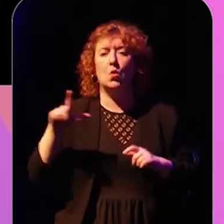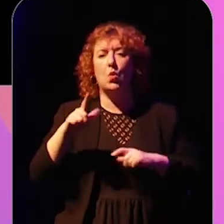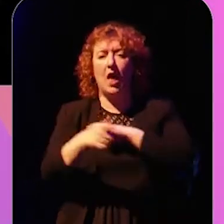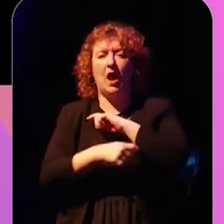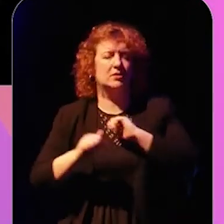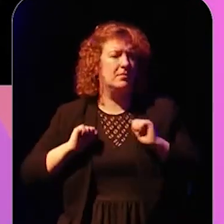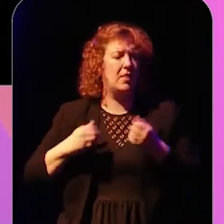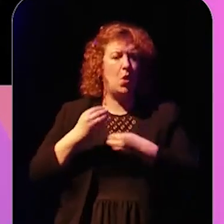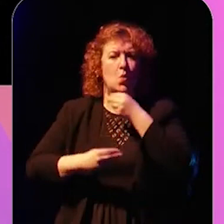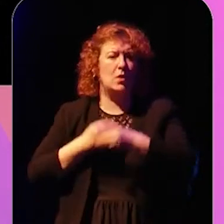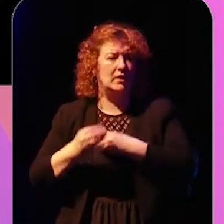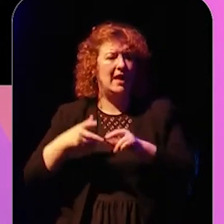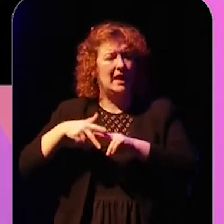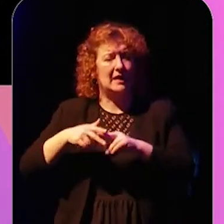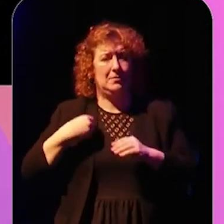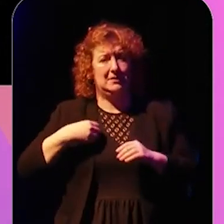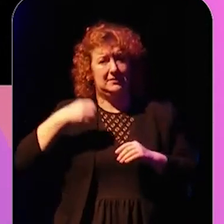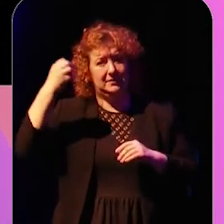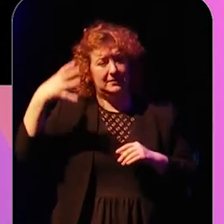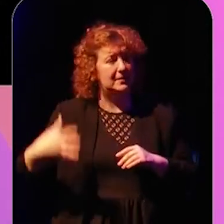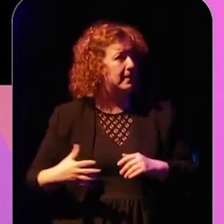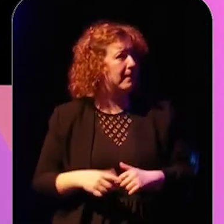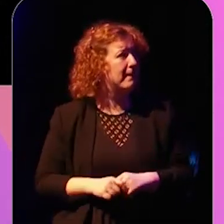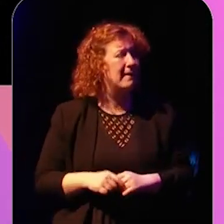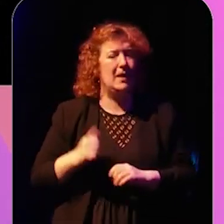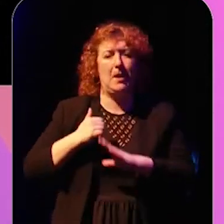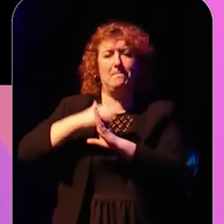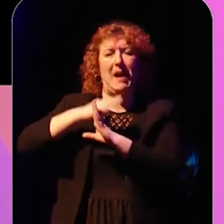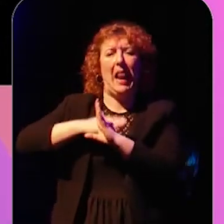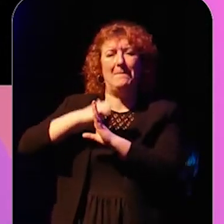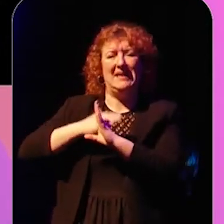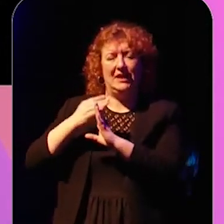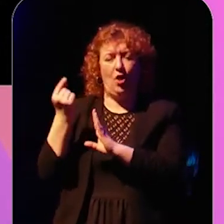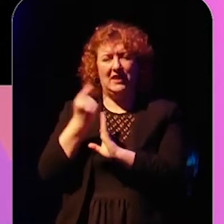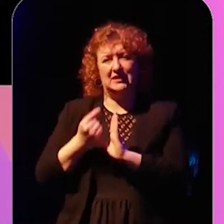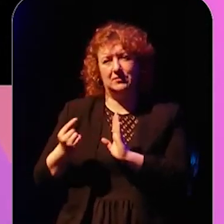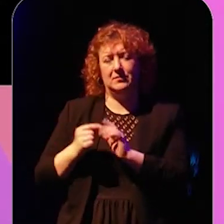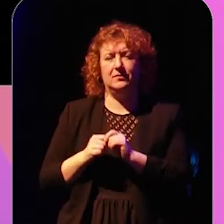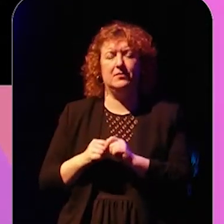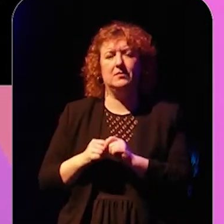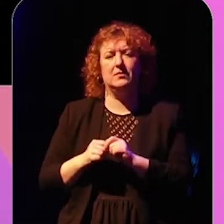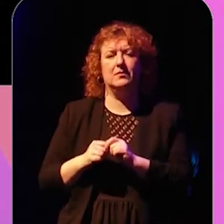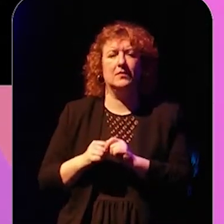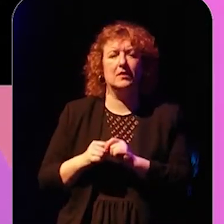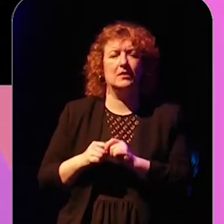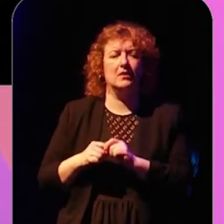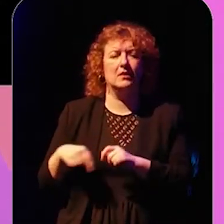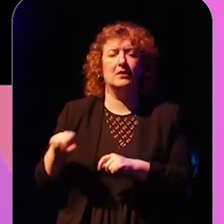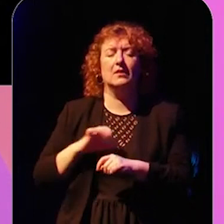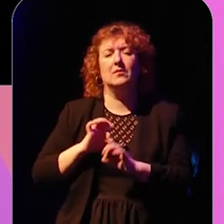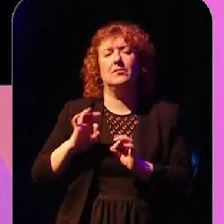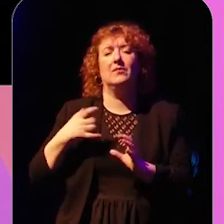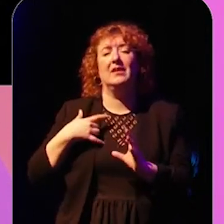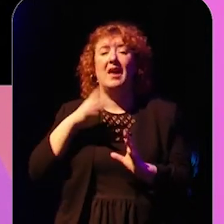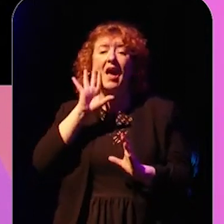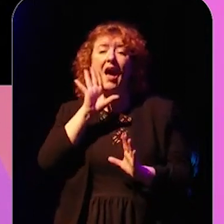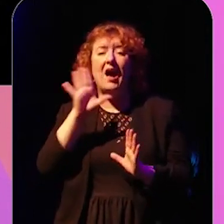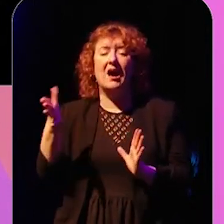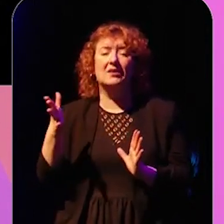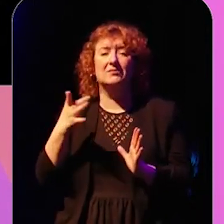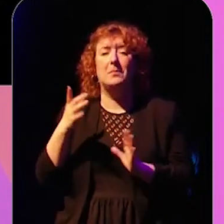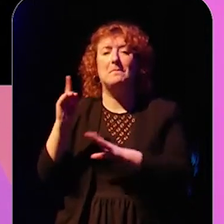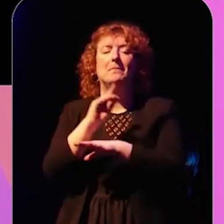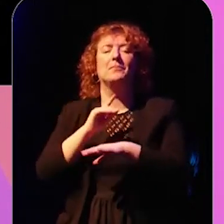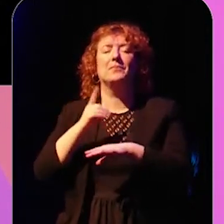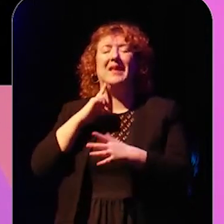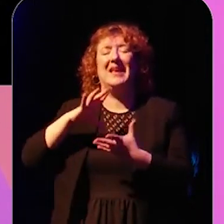agosto empezamos a utilizar pues, las distintas herramientas de diseño paramétrico de manera muy rudimentaria para convertir la geometría en bases